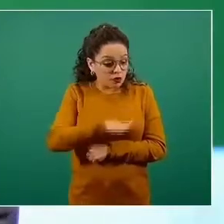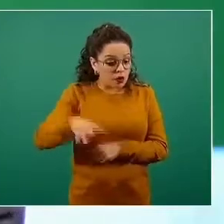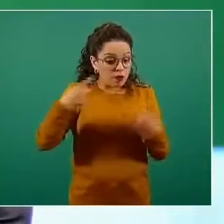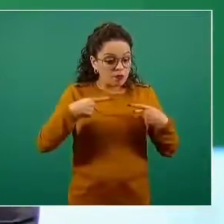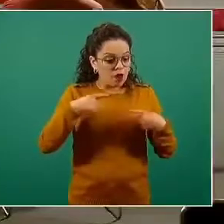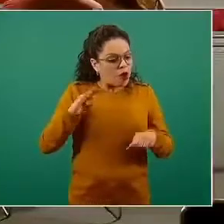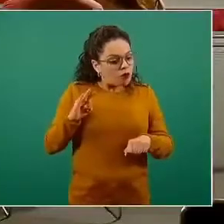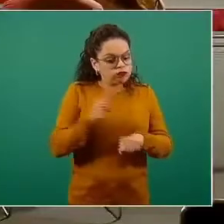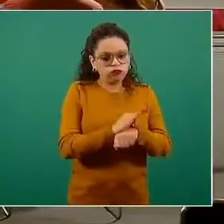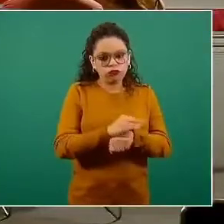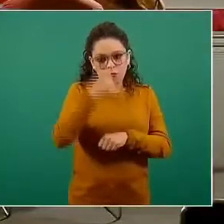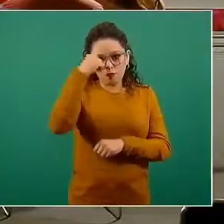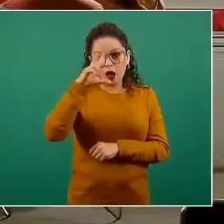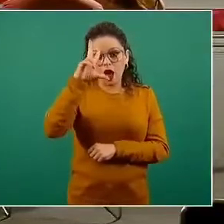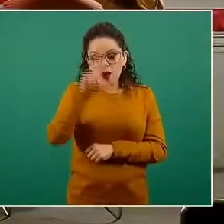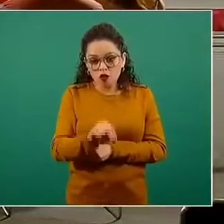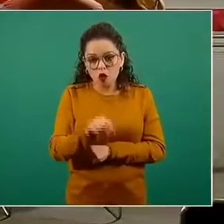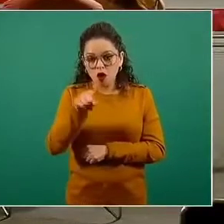que no llegara